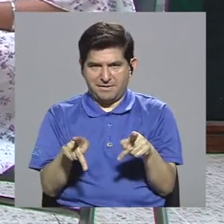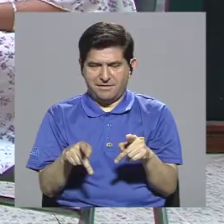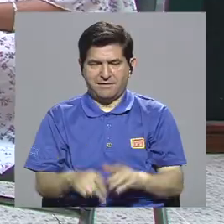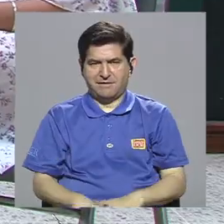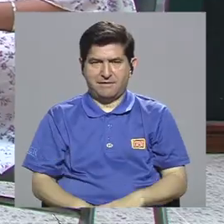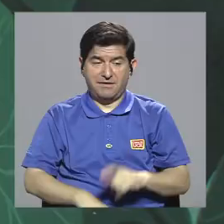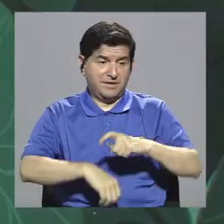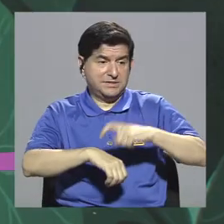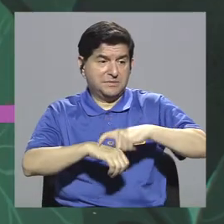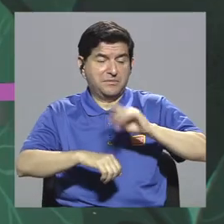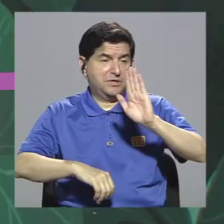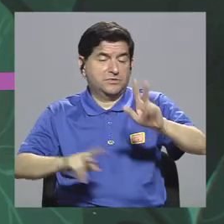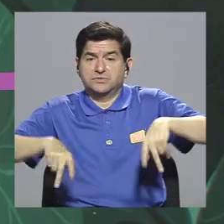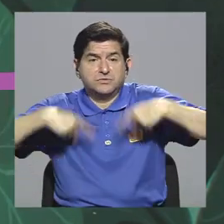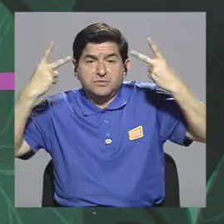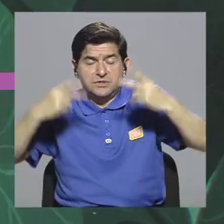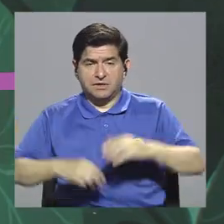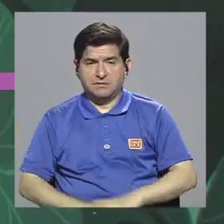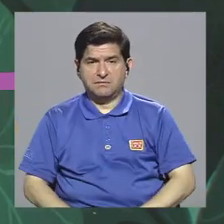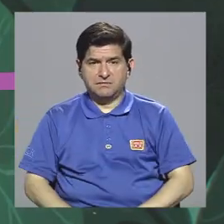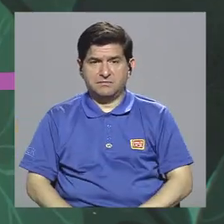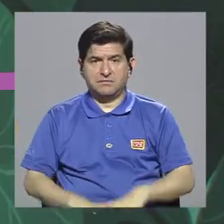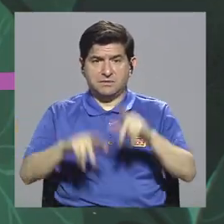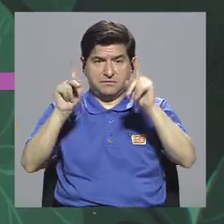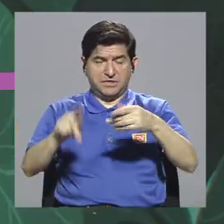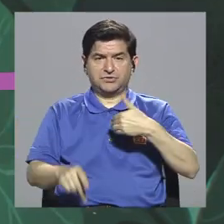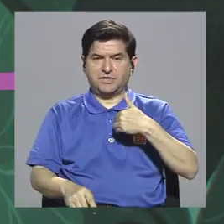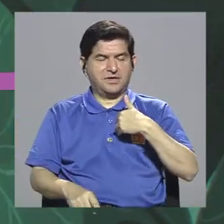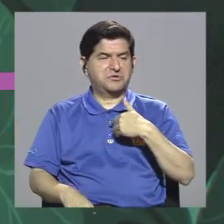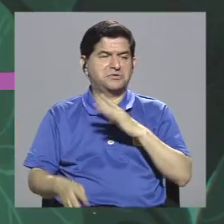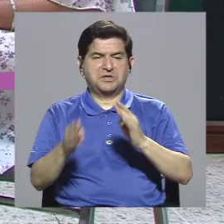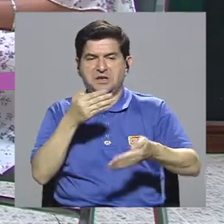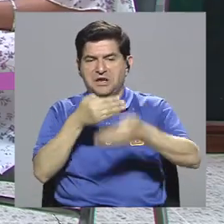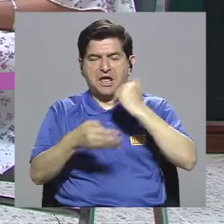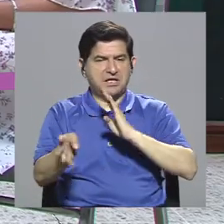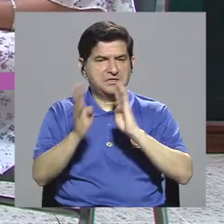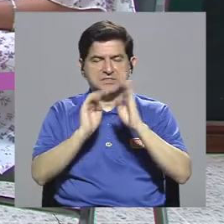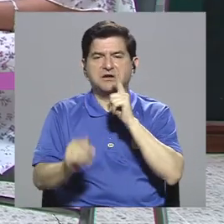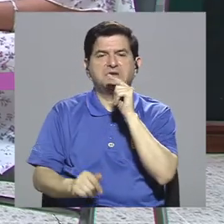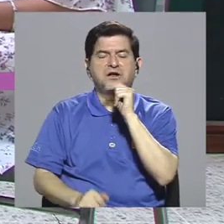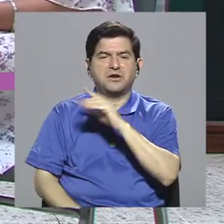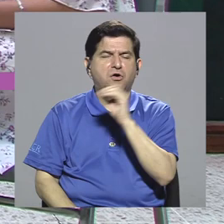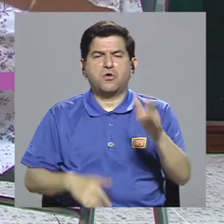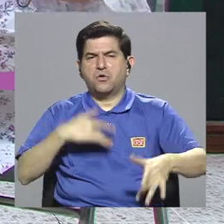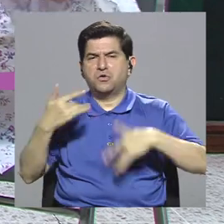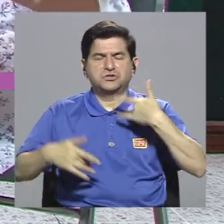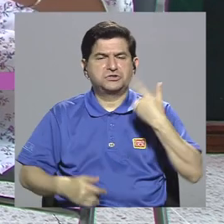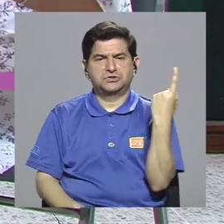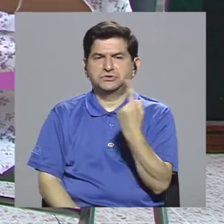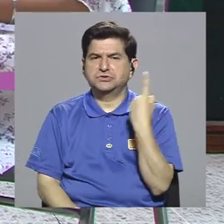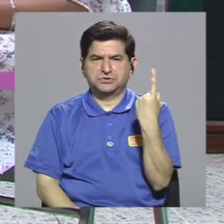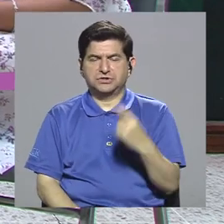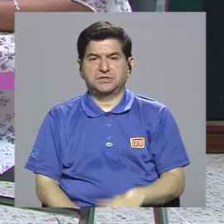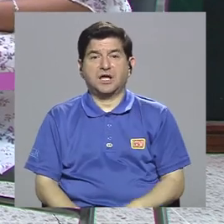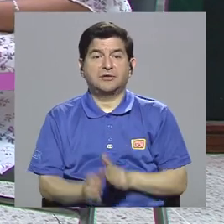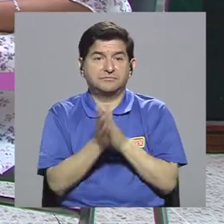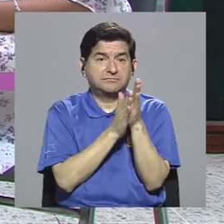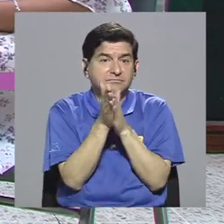en la vida, entonces de pronto si una persona que no tenía con quién hablar o que se sentía de verdad así muy, muy sola, pues va a aprovechar